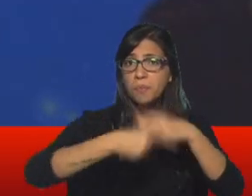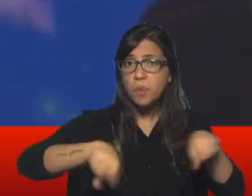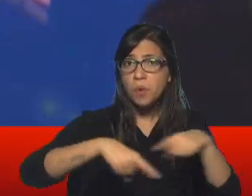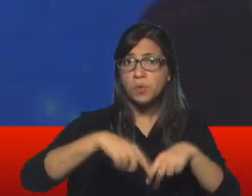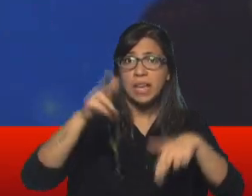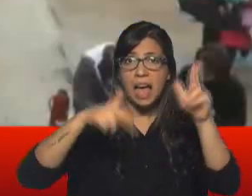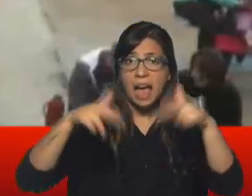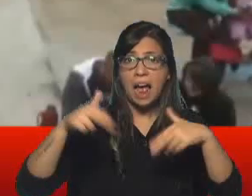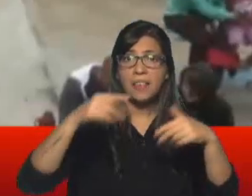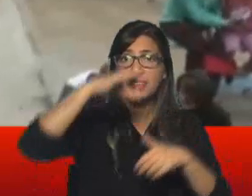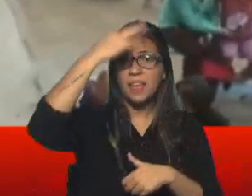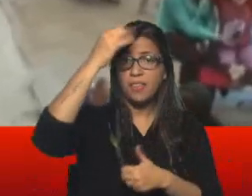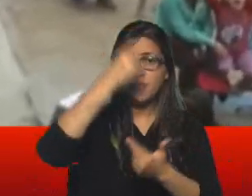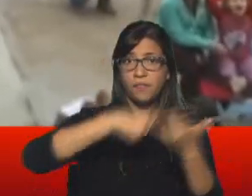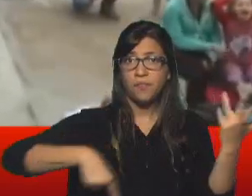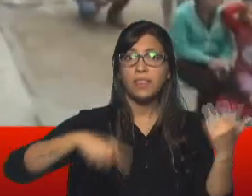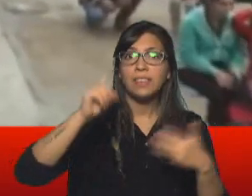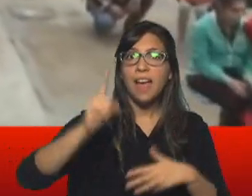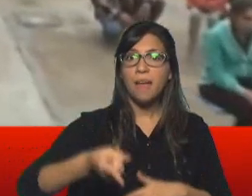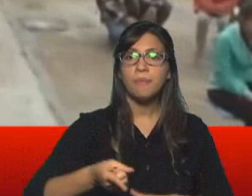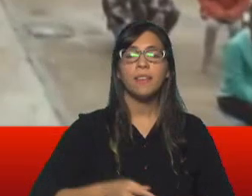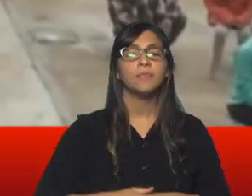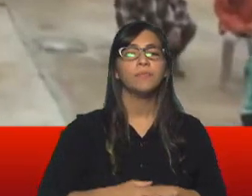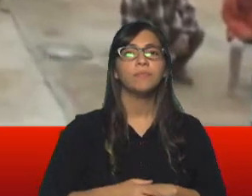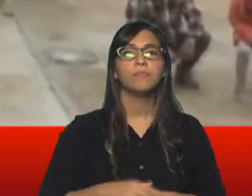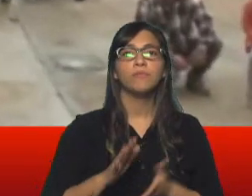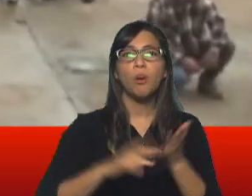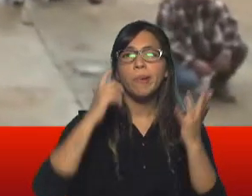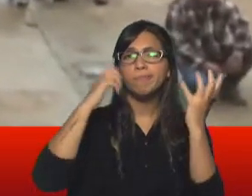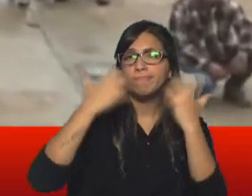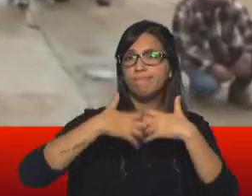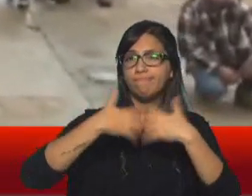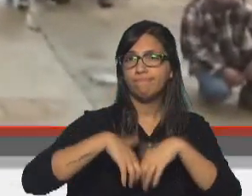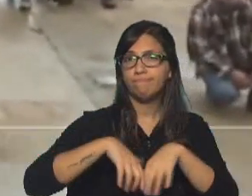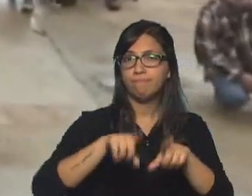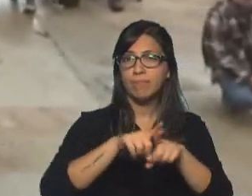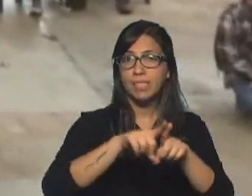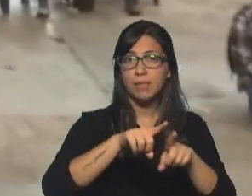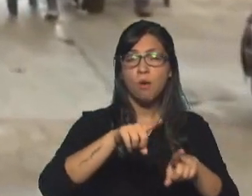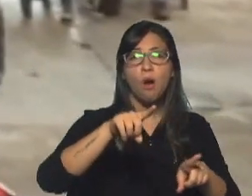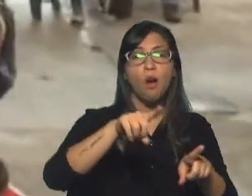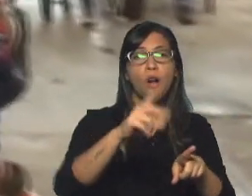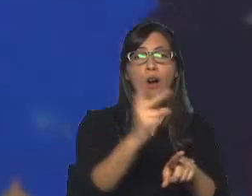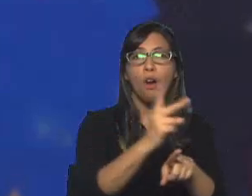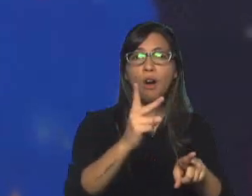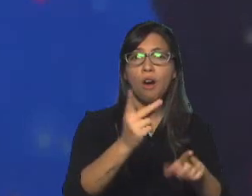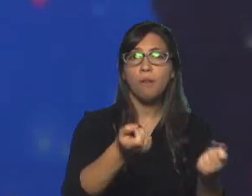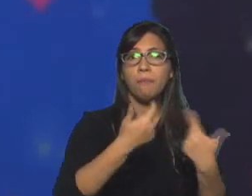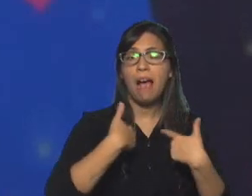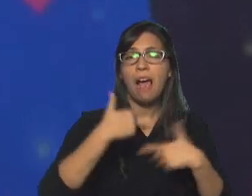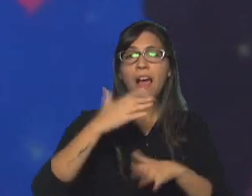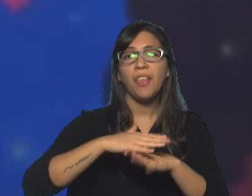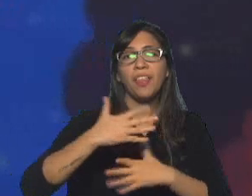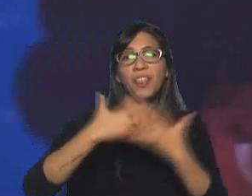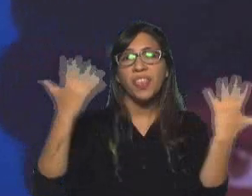de teatro, de distintas artes, sino que tienen que ver con la reflexión, como el que proponen Rep y Pedro Saborido para el adelanto del Día del